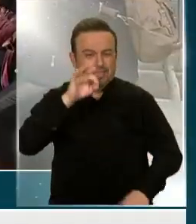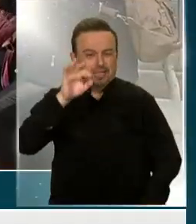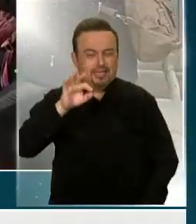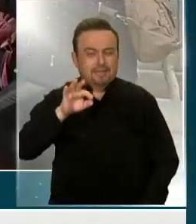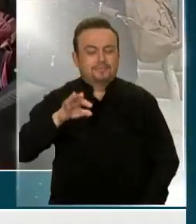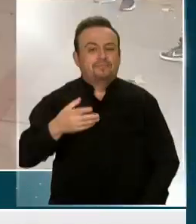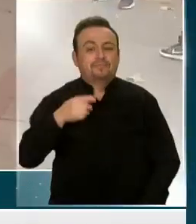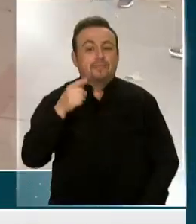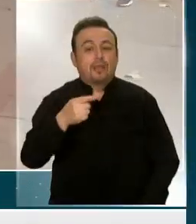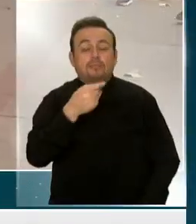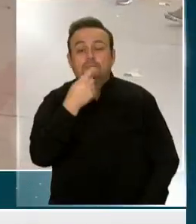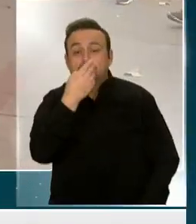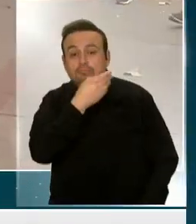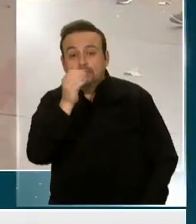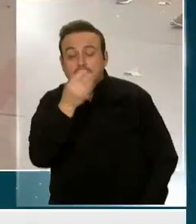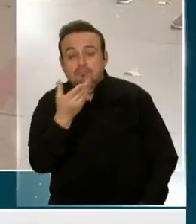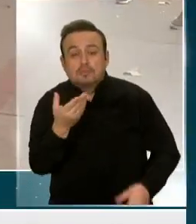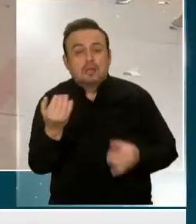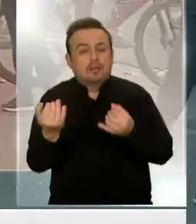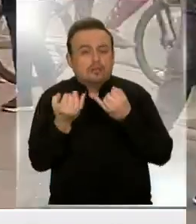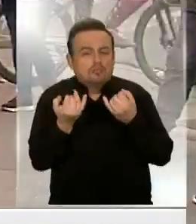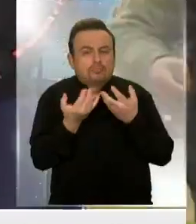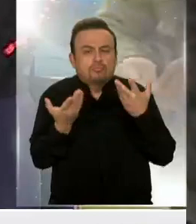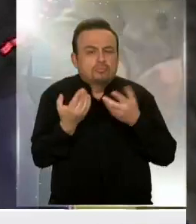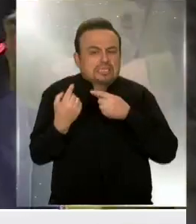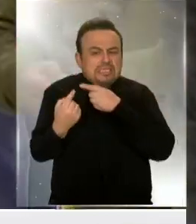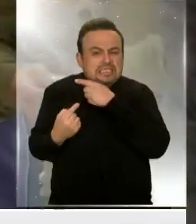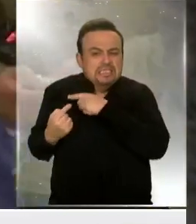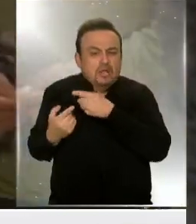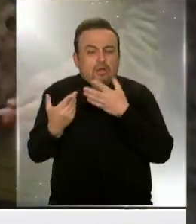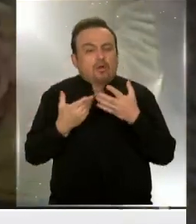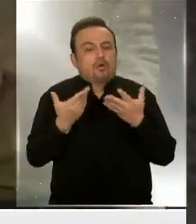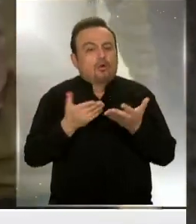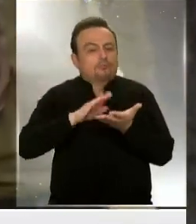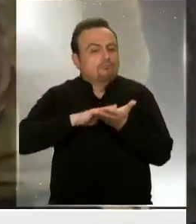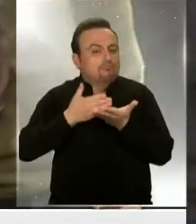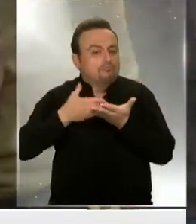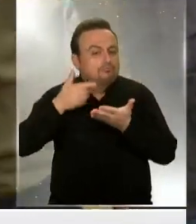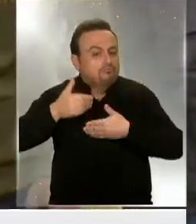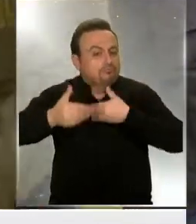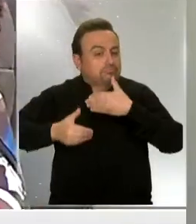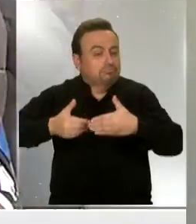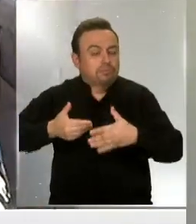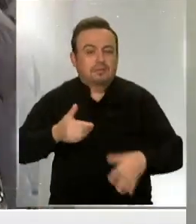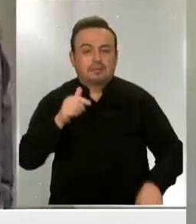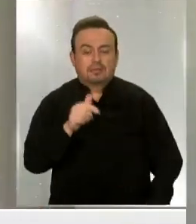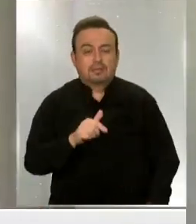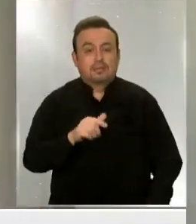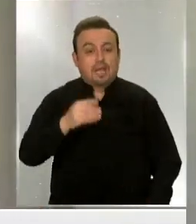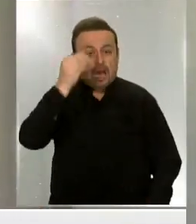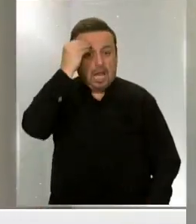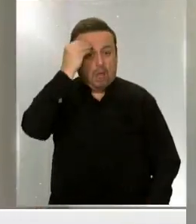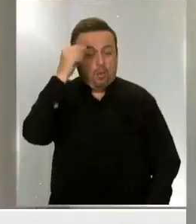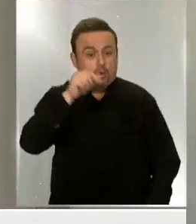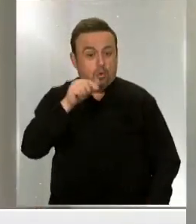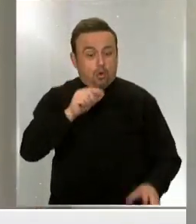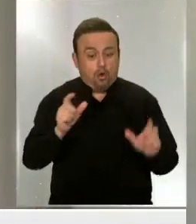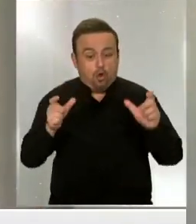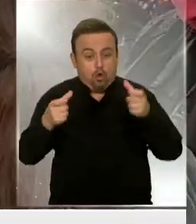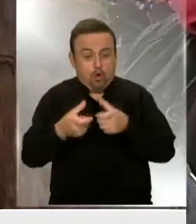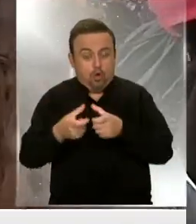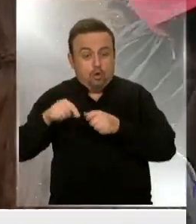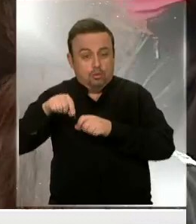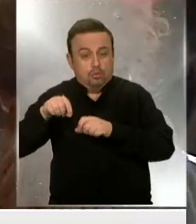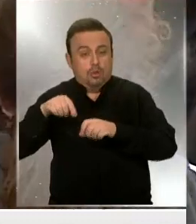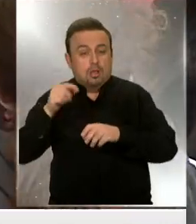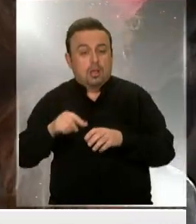previsionales. ¿Qué les parece si pasamos a recapitular un poco cómo ha sido este proceso? Recordemos que está en la Comisión de